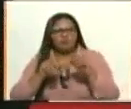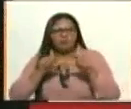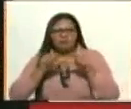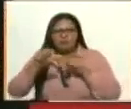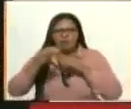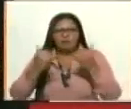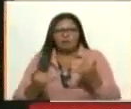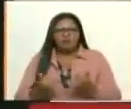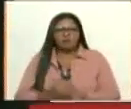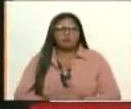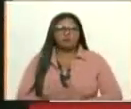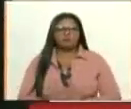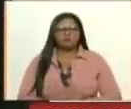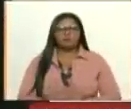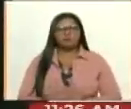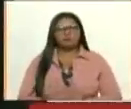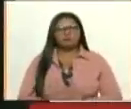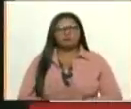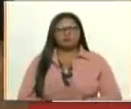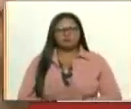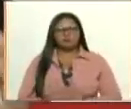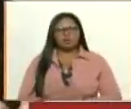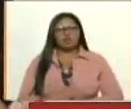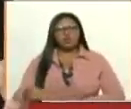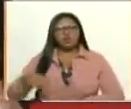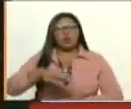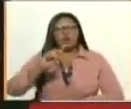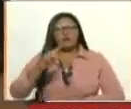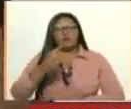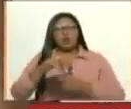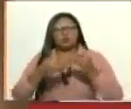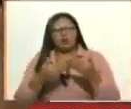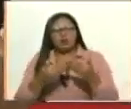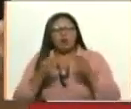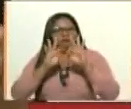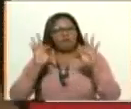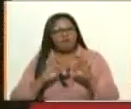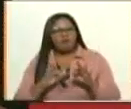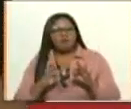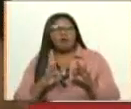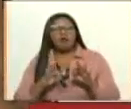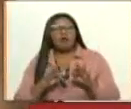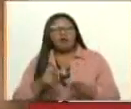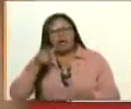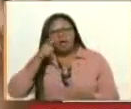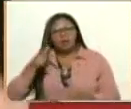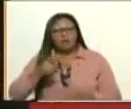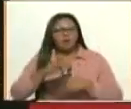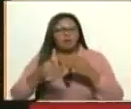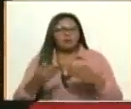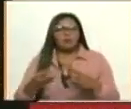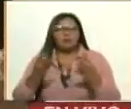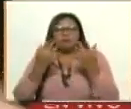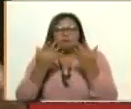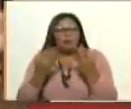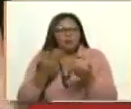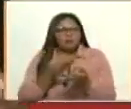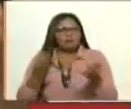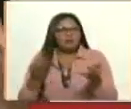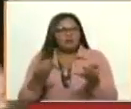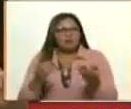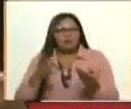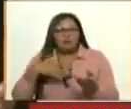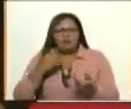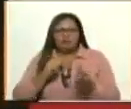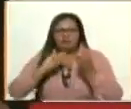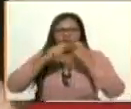ahora en adelante. Y en la que principalmente llamamos a ese pueblo artesano que con sus manos maravillosas es capaz de transformar